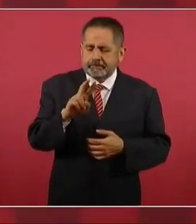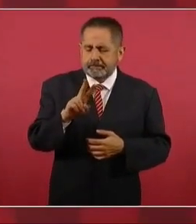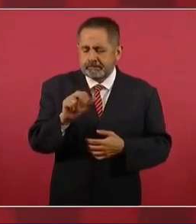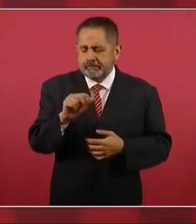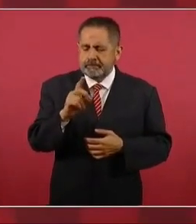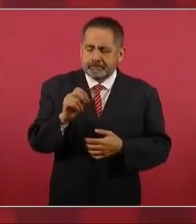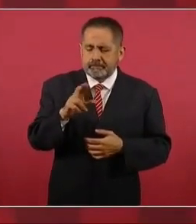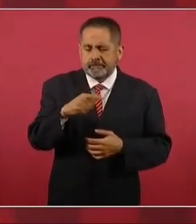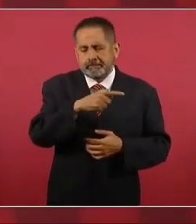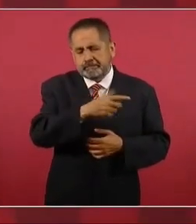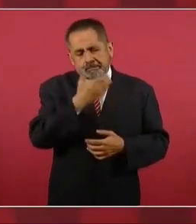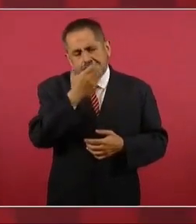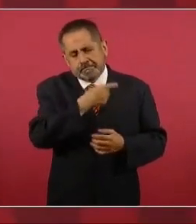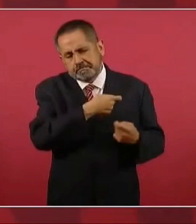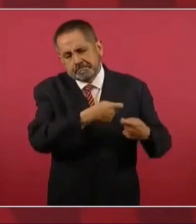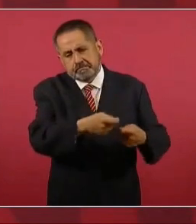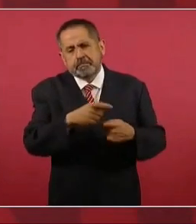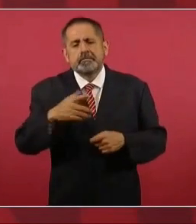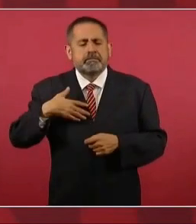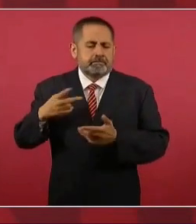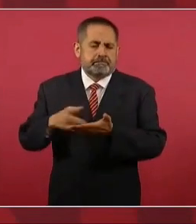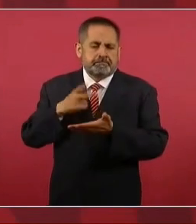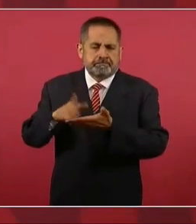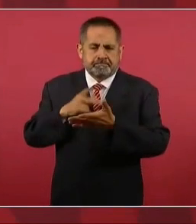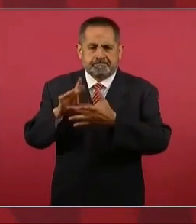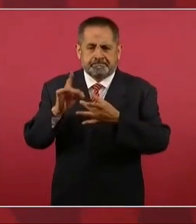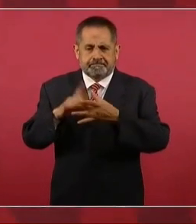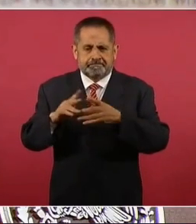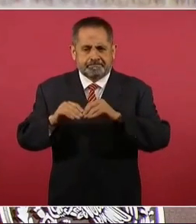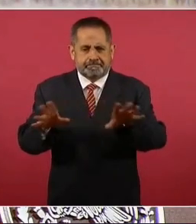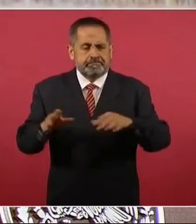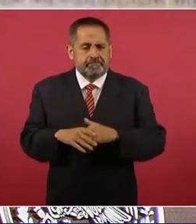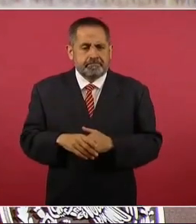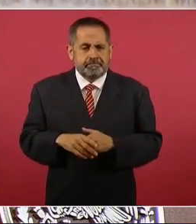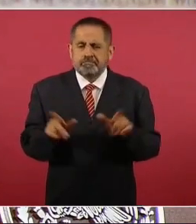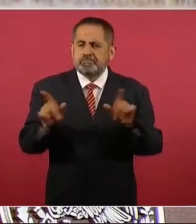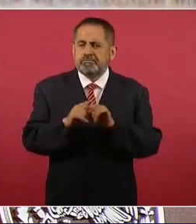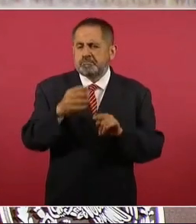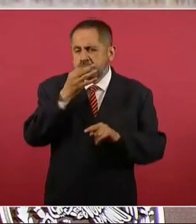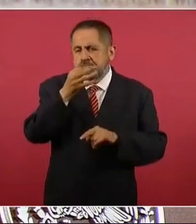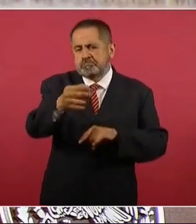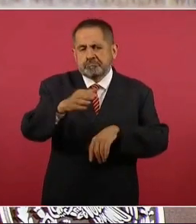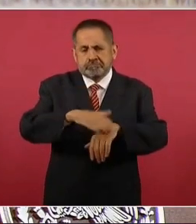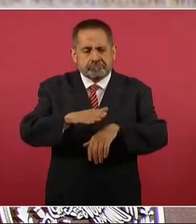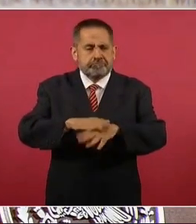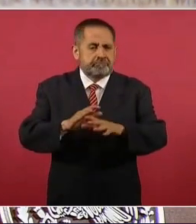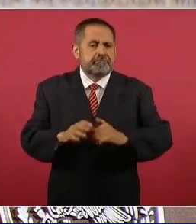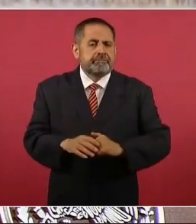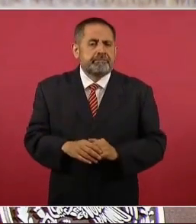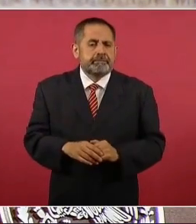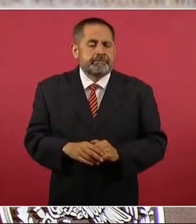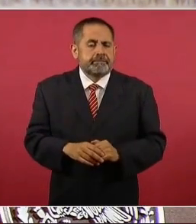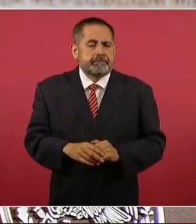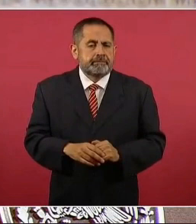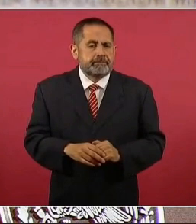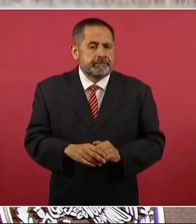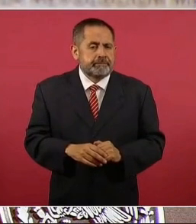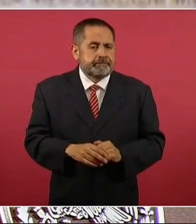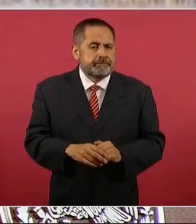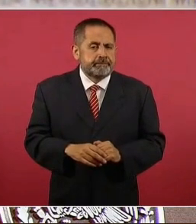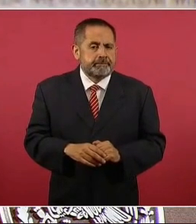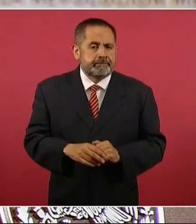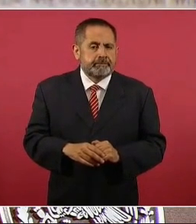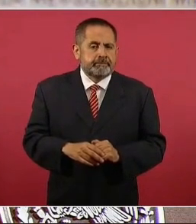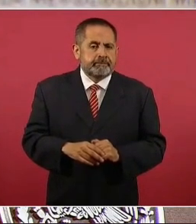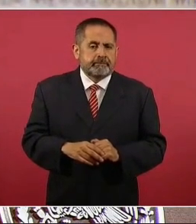hemos tratado durante mucho tiempo. Yo nada más les comento que